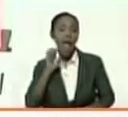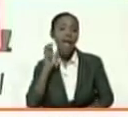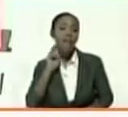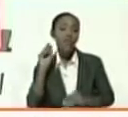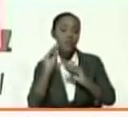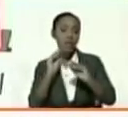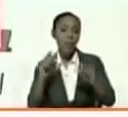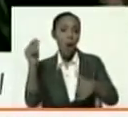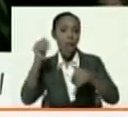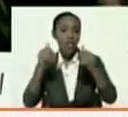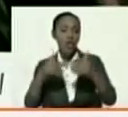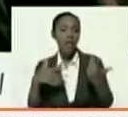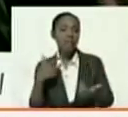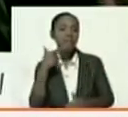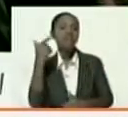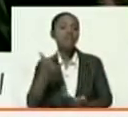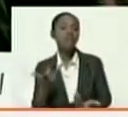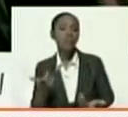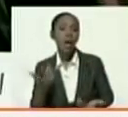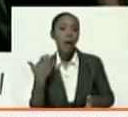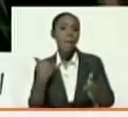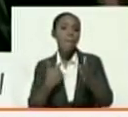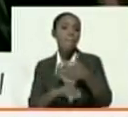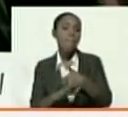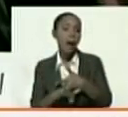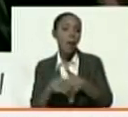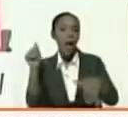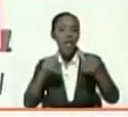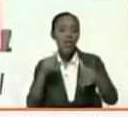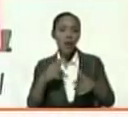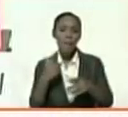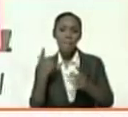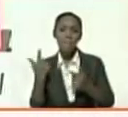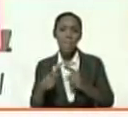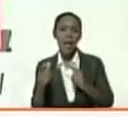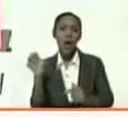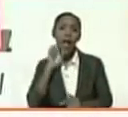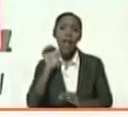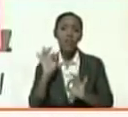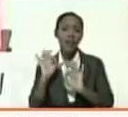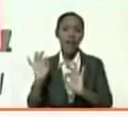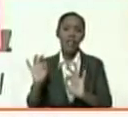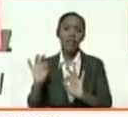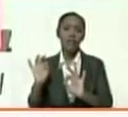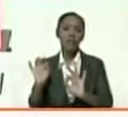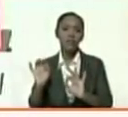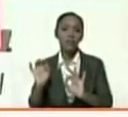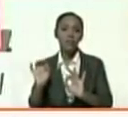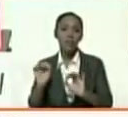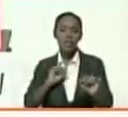dijeron? Vamos a elecciones, pero sin Evo y sin el movimiento del socialismo.